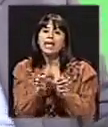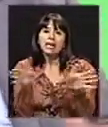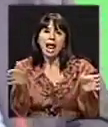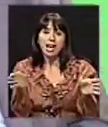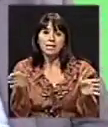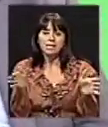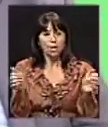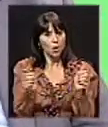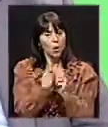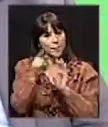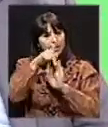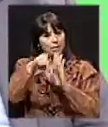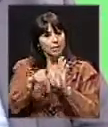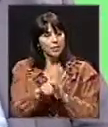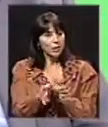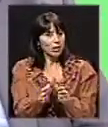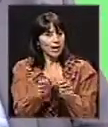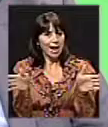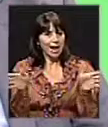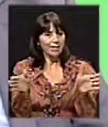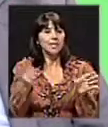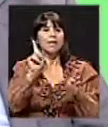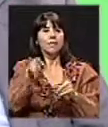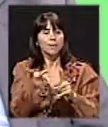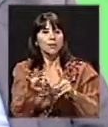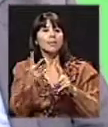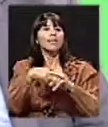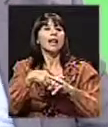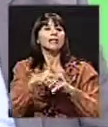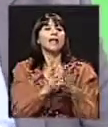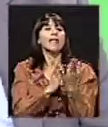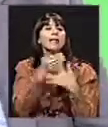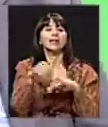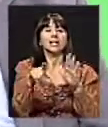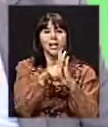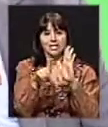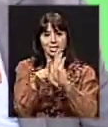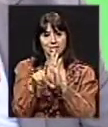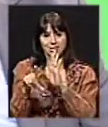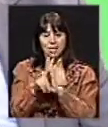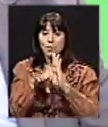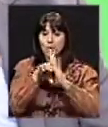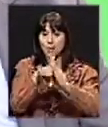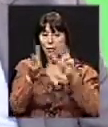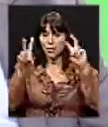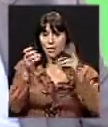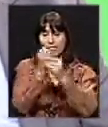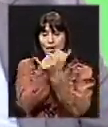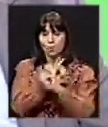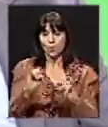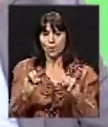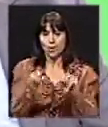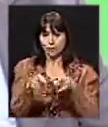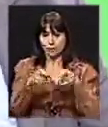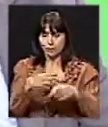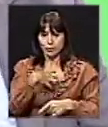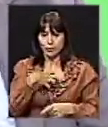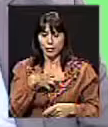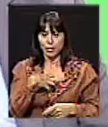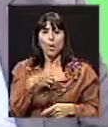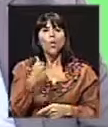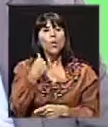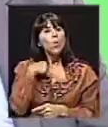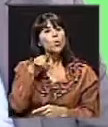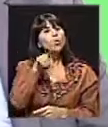grandes principios generales, que hay que implementarlos mediante leyes. Pues por ejemplo, el tema de la autonomía, claramente uno lo